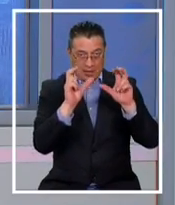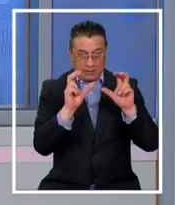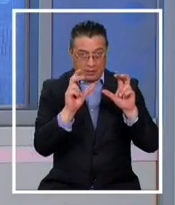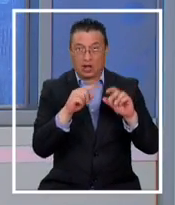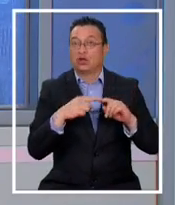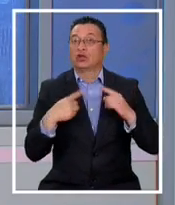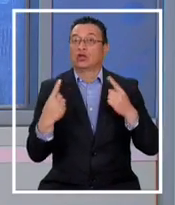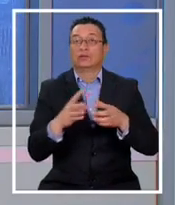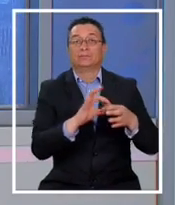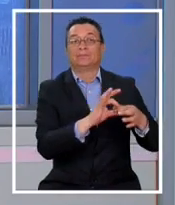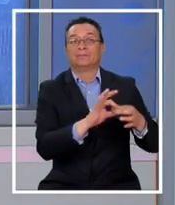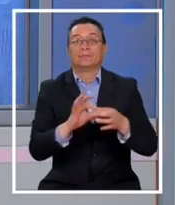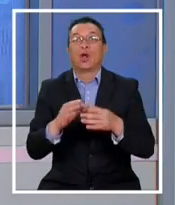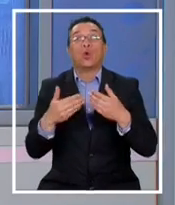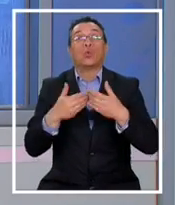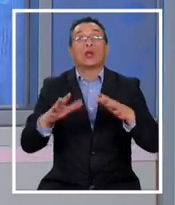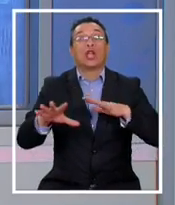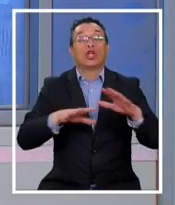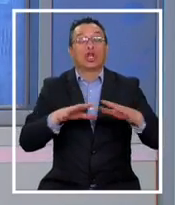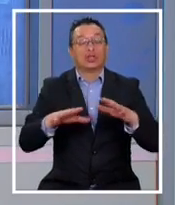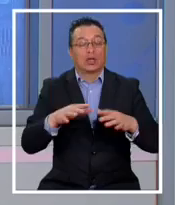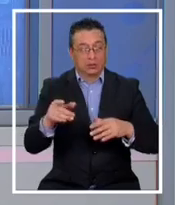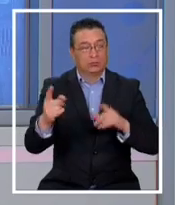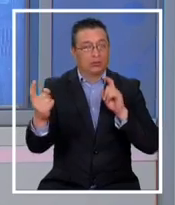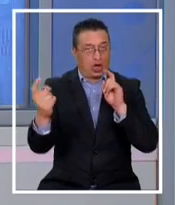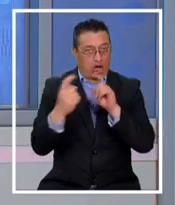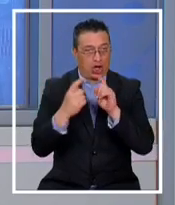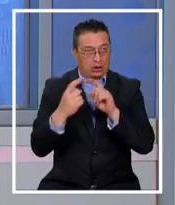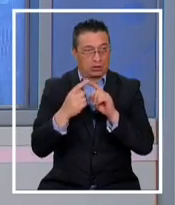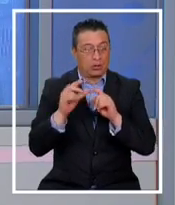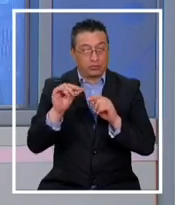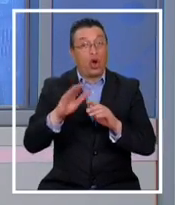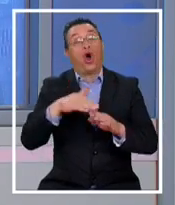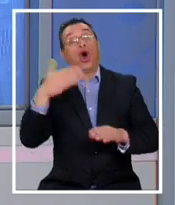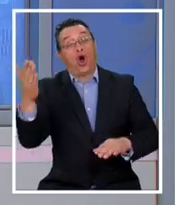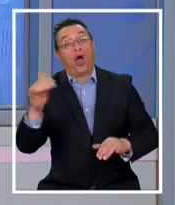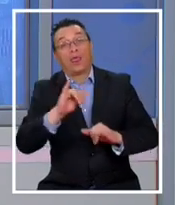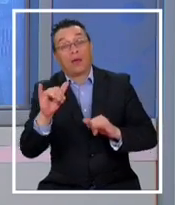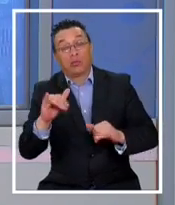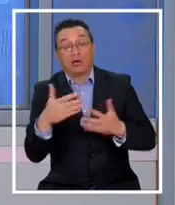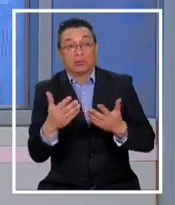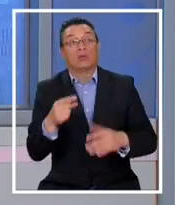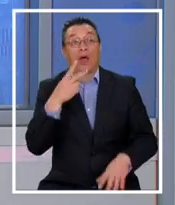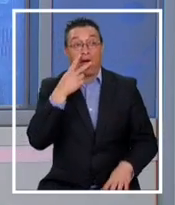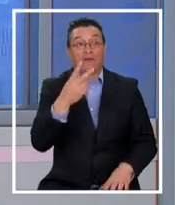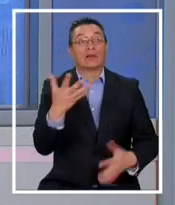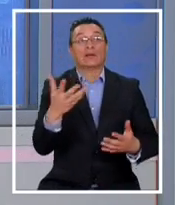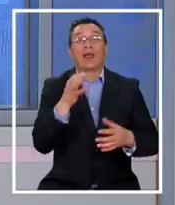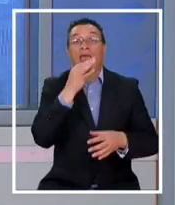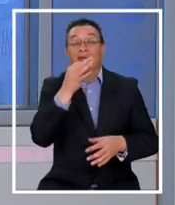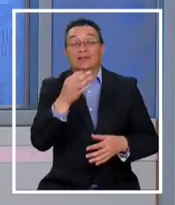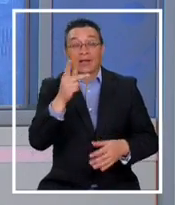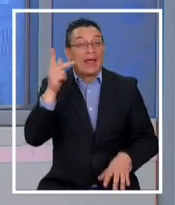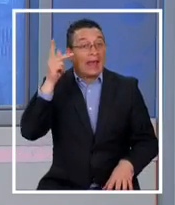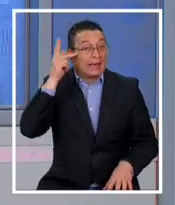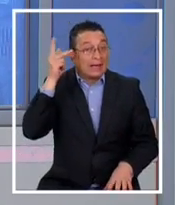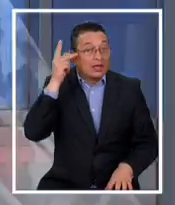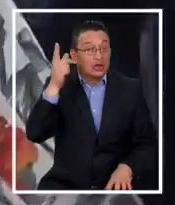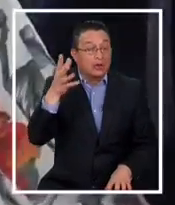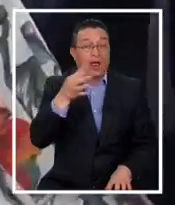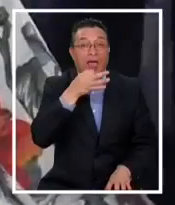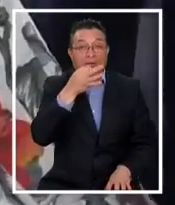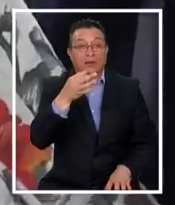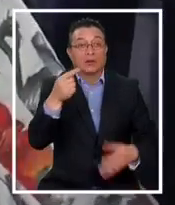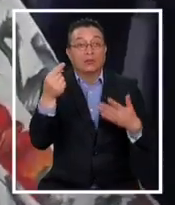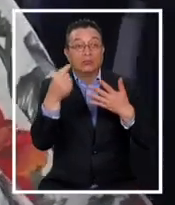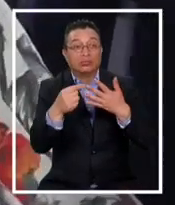tiempo andrés aguilar en cualquier momento volvemos contigo si no ven las noticias serán estado nacionales y justamente pasamos a revisar reacciones de keiko fujimori tras ser conocidos